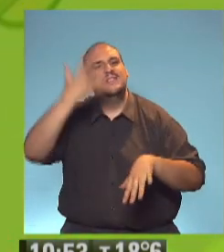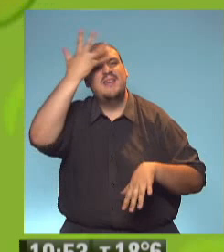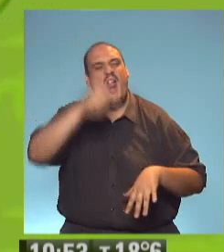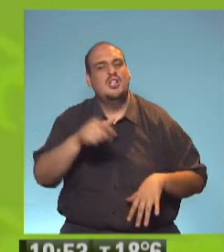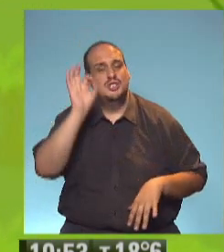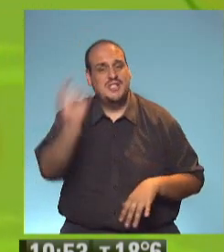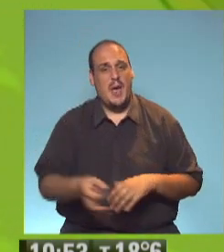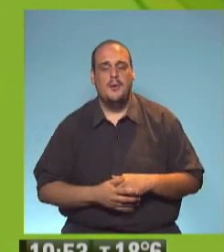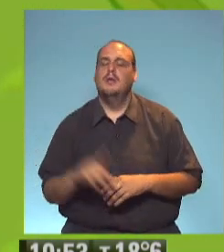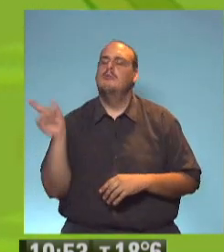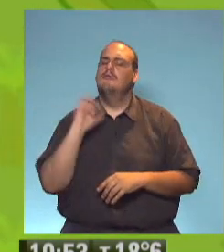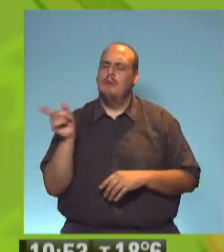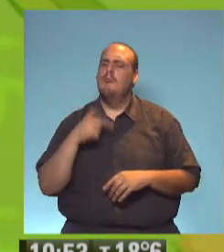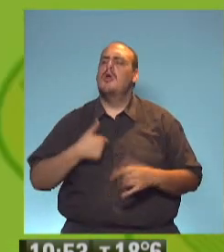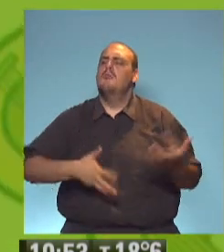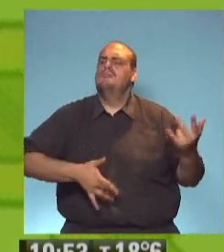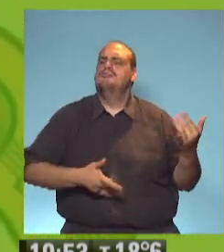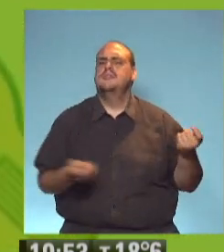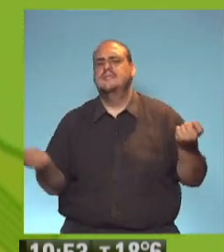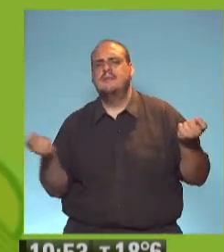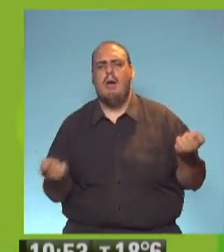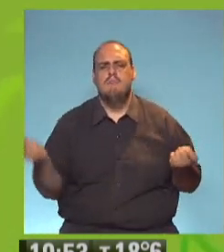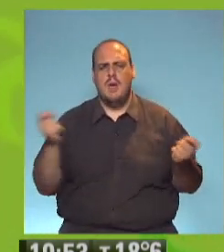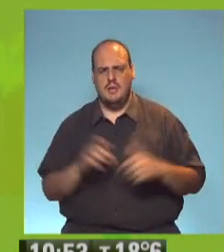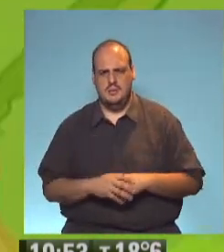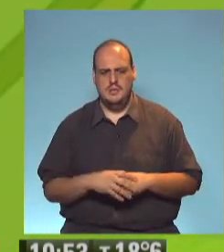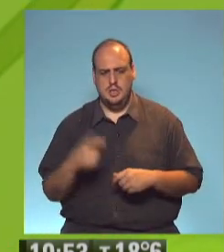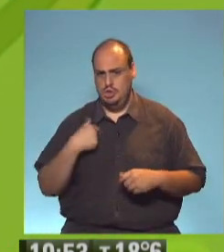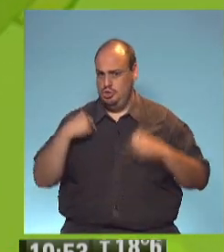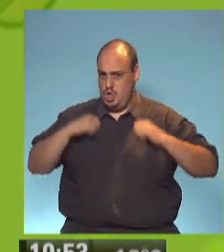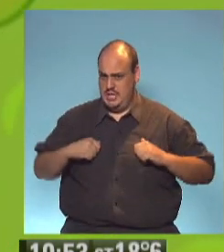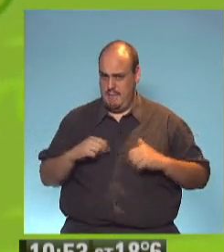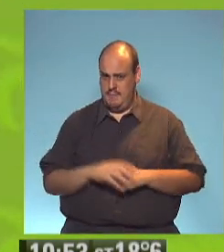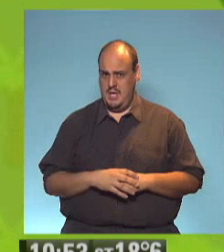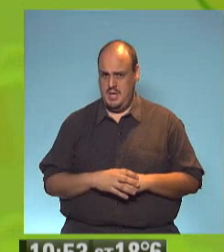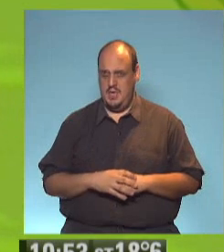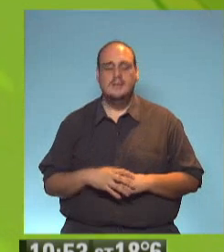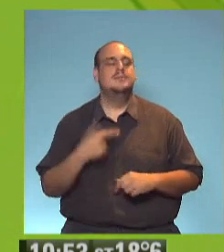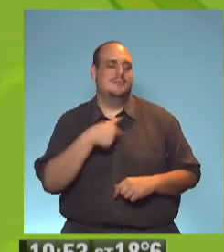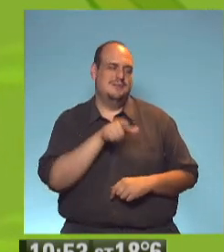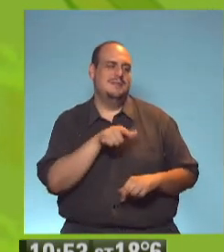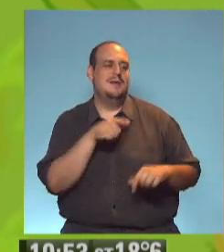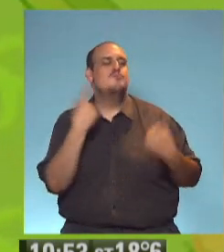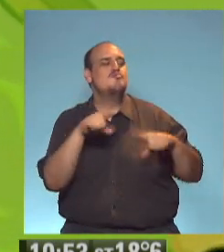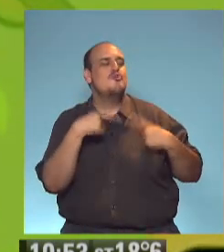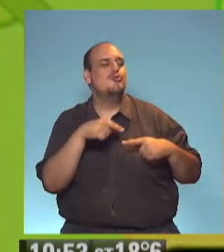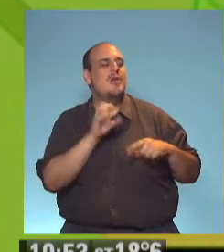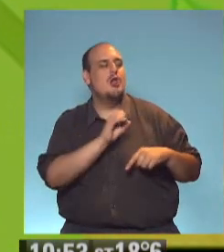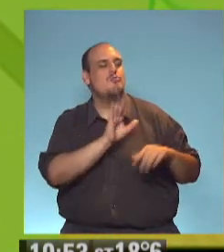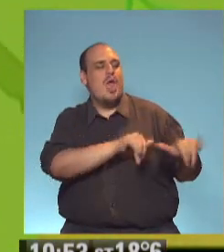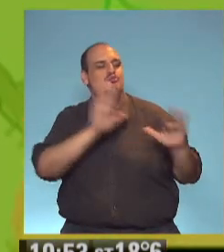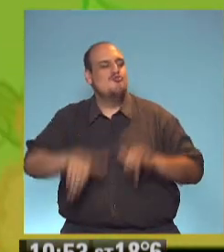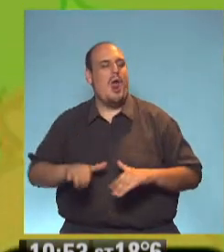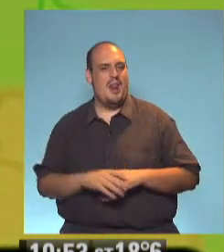sé, pero puedo tocar una zamba. ¿Una qué? Yo soy zamba. Lo sé, pero esta es una